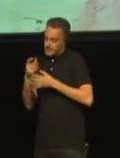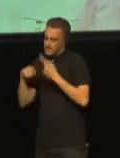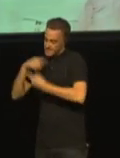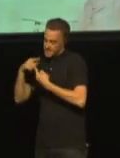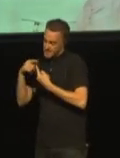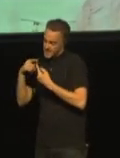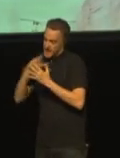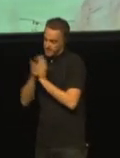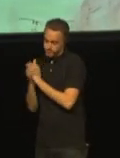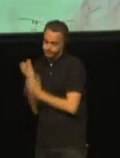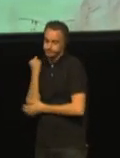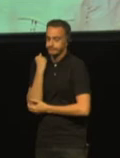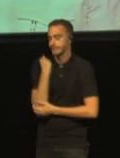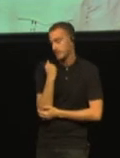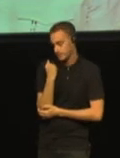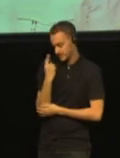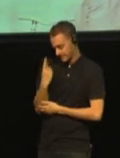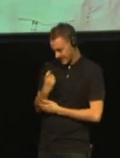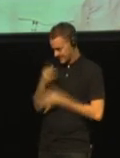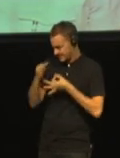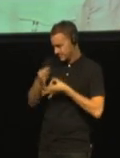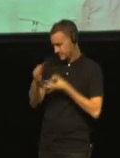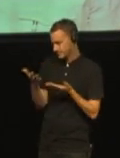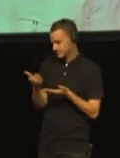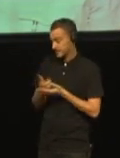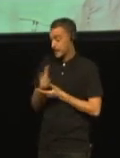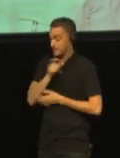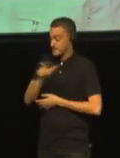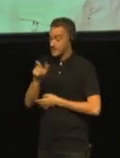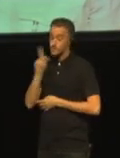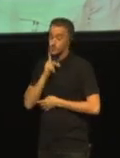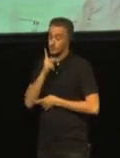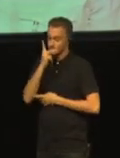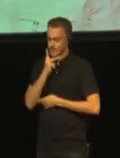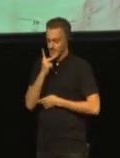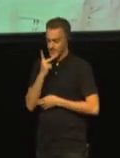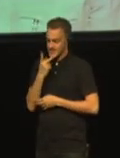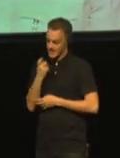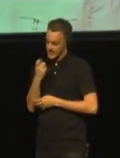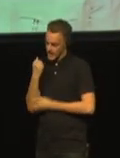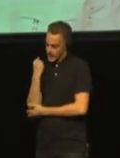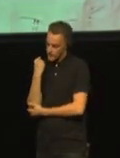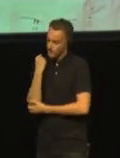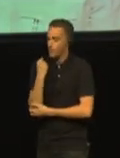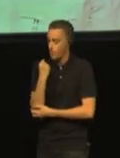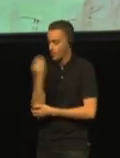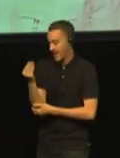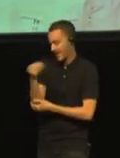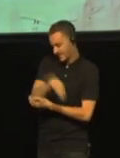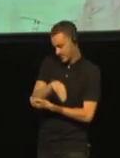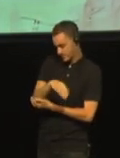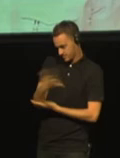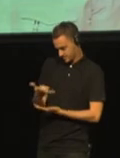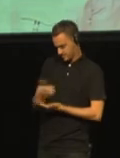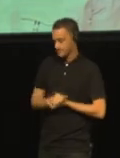personas sordociegas, como decía, necesitan de un apoyo de comunicación adicional, lo cual no significa que